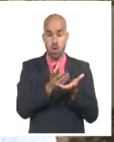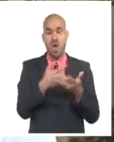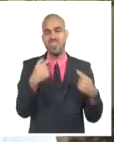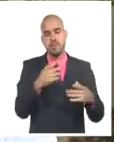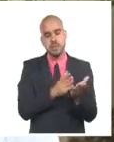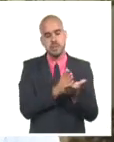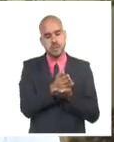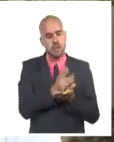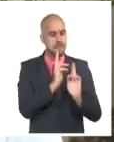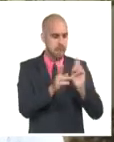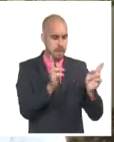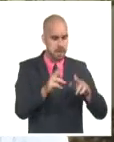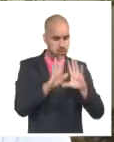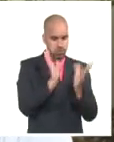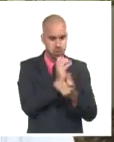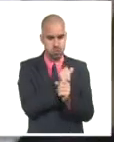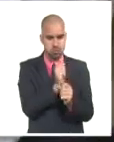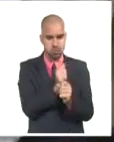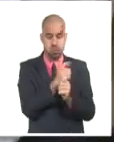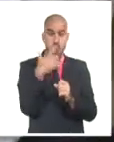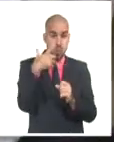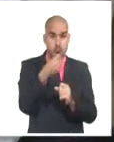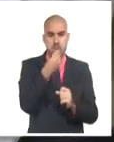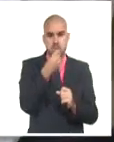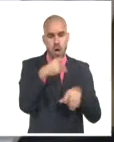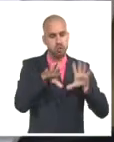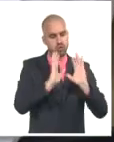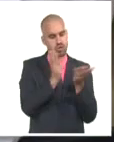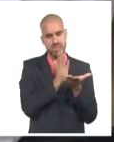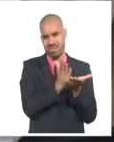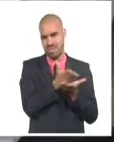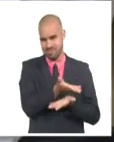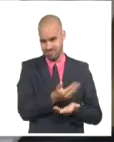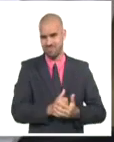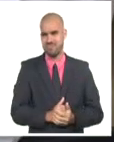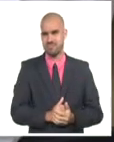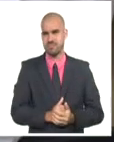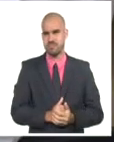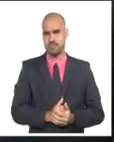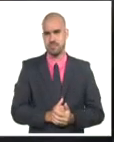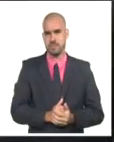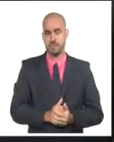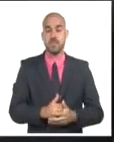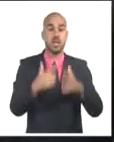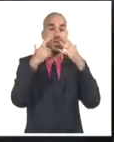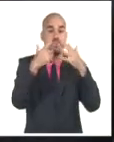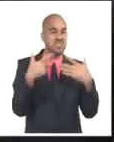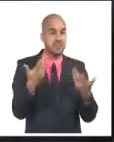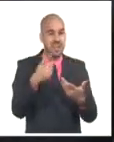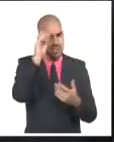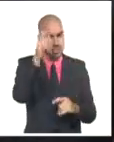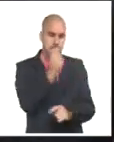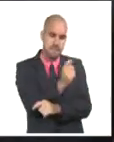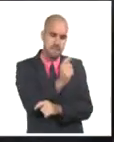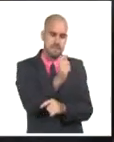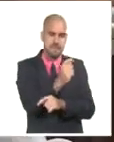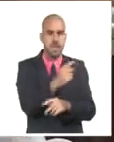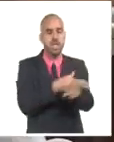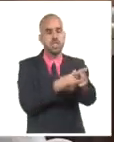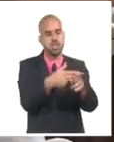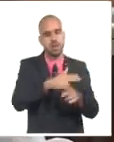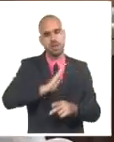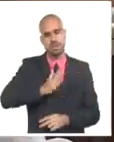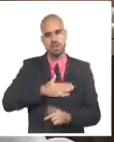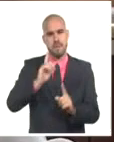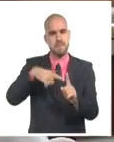de impacto para su propio proceso educativo. De todo lo que tenemos que hacer en función de la enseñanza de la historia y del marxismo,